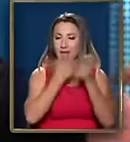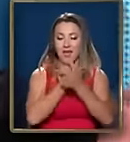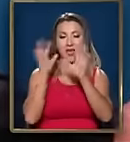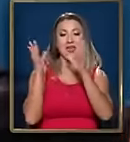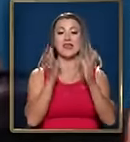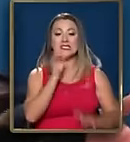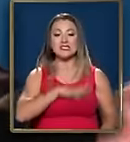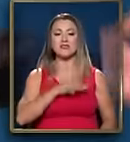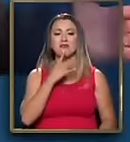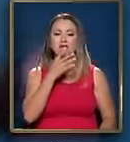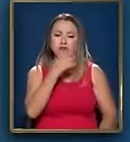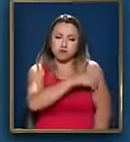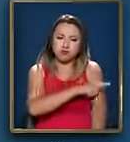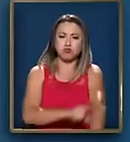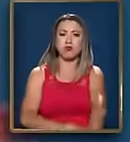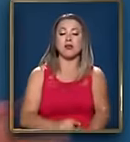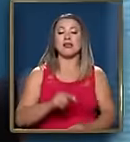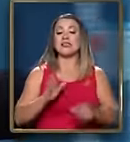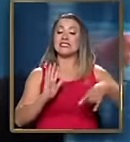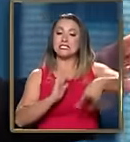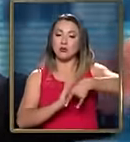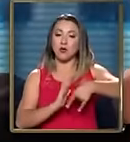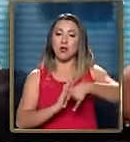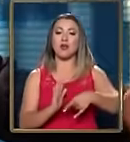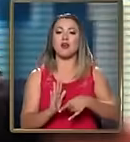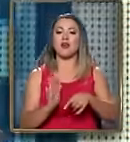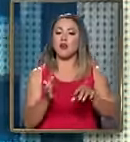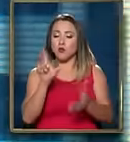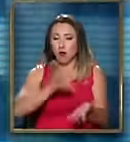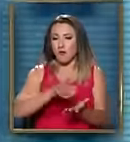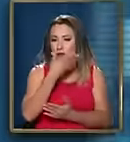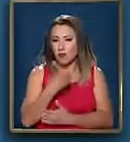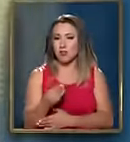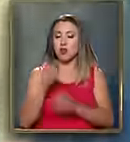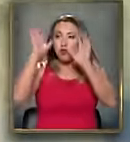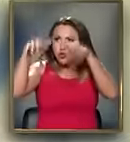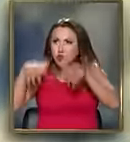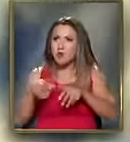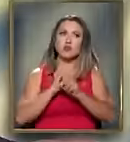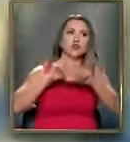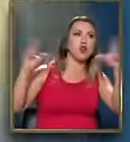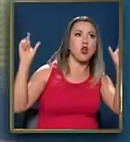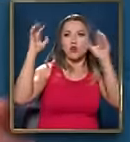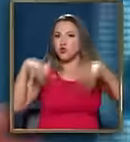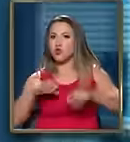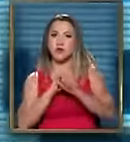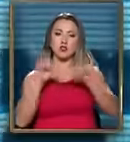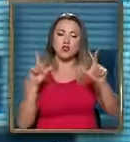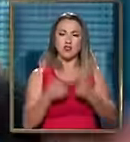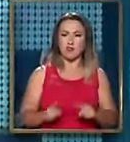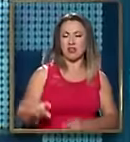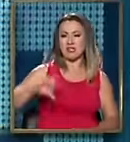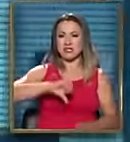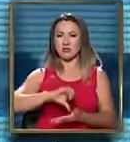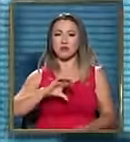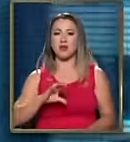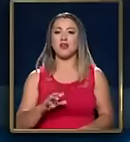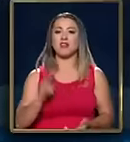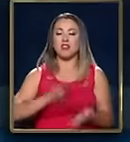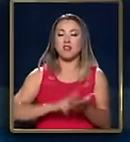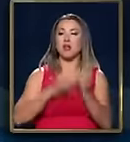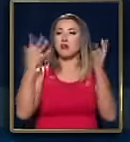Chile tiene lugares maravillosos, Chiloé, que allá cuando de la nada aparece la lluvia, de la nada aparece el sol, que es tan distinto al centro de nuestro país, que cuando de la